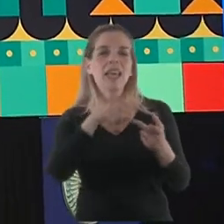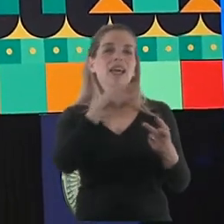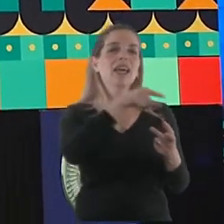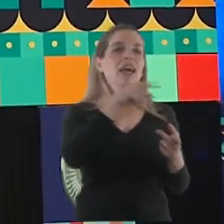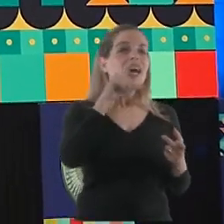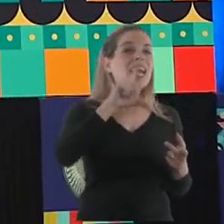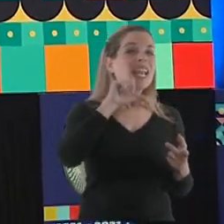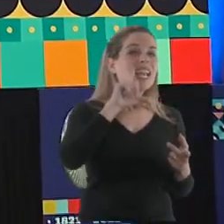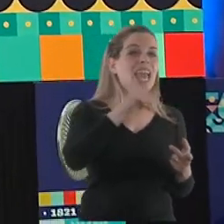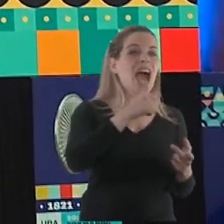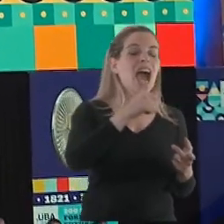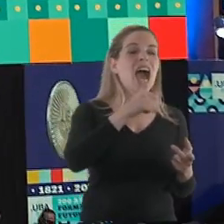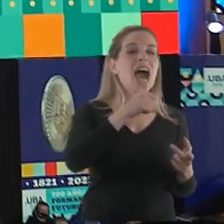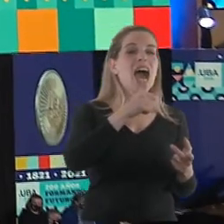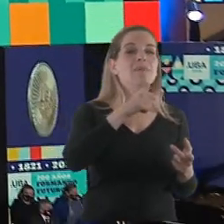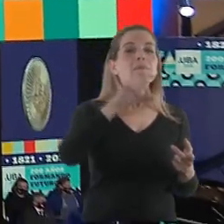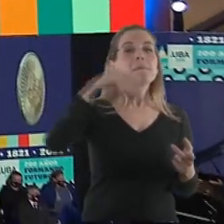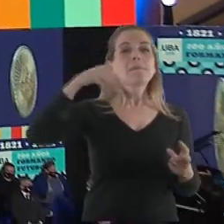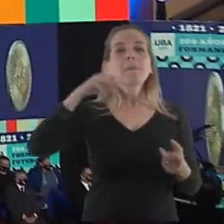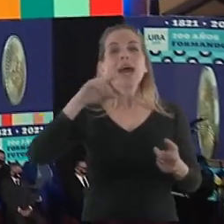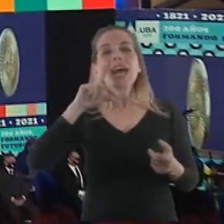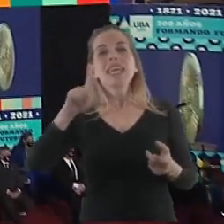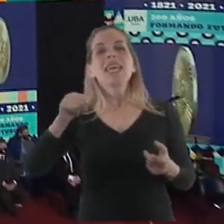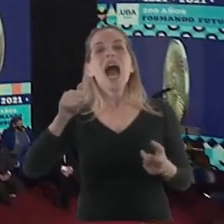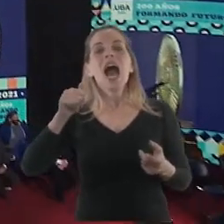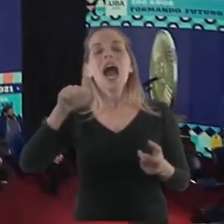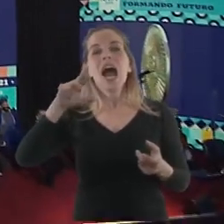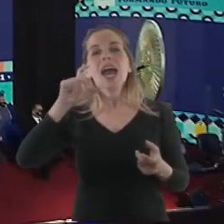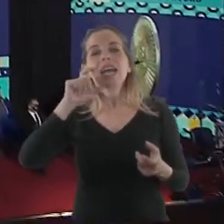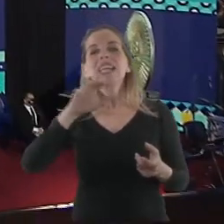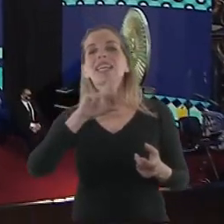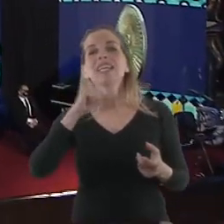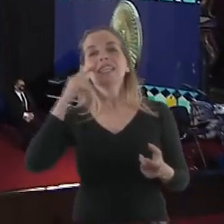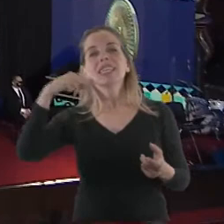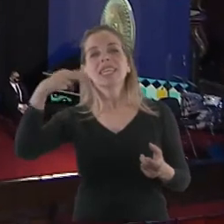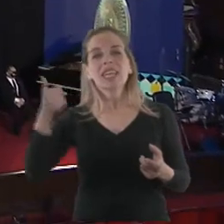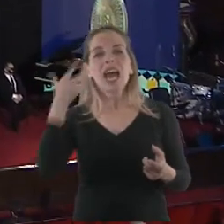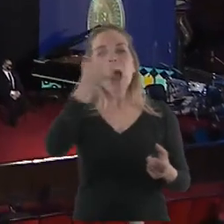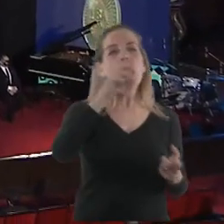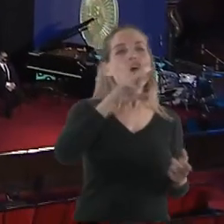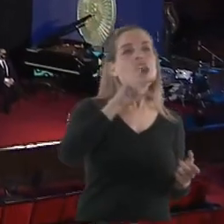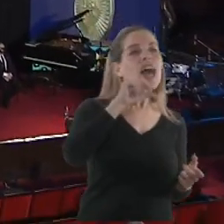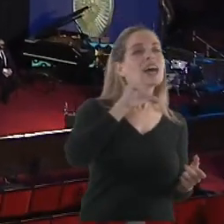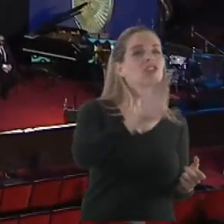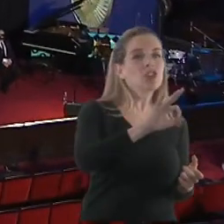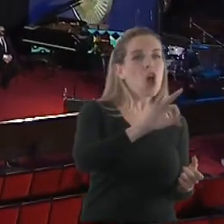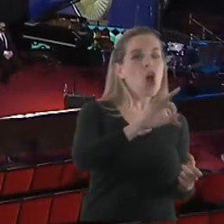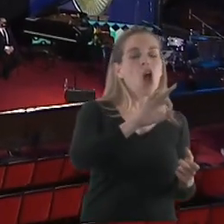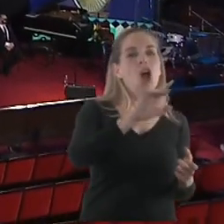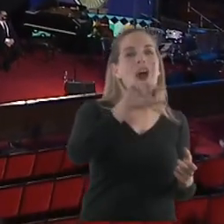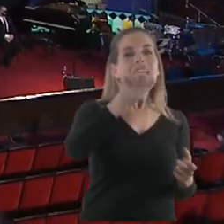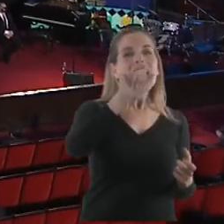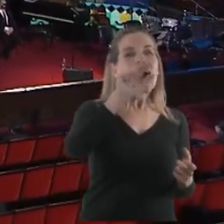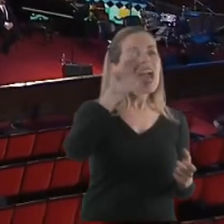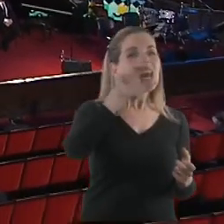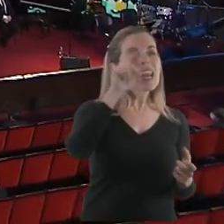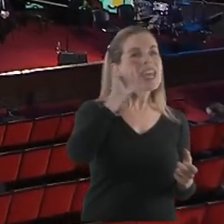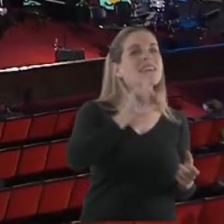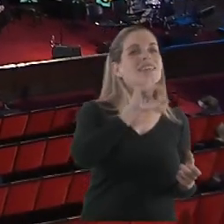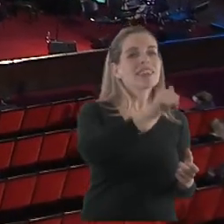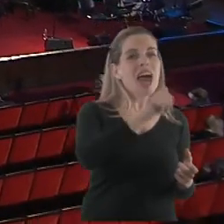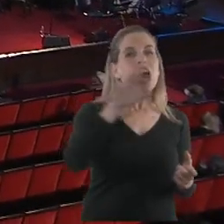Lía Resnick, María Cristina Richoud, José Luis Roses, Horacio Rodríguez Larreta, Pablo